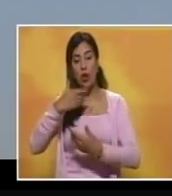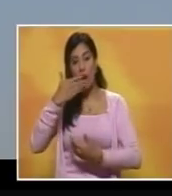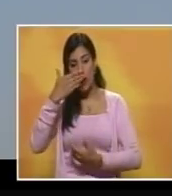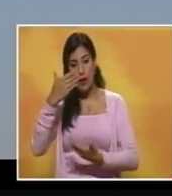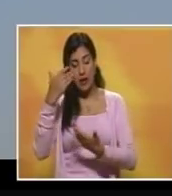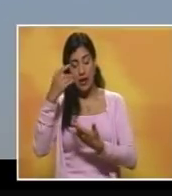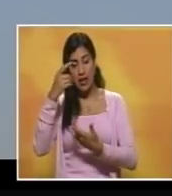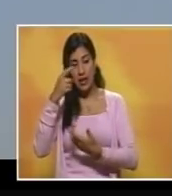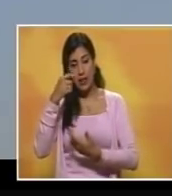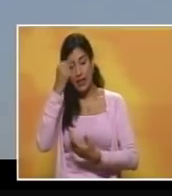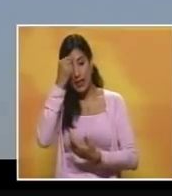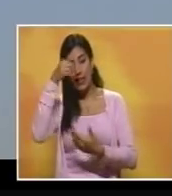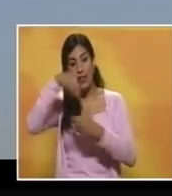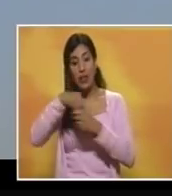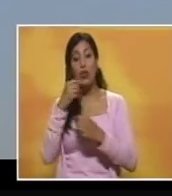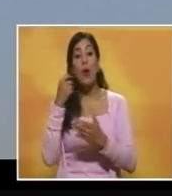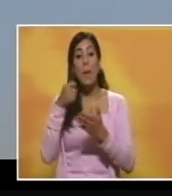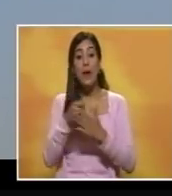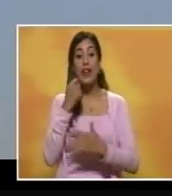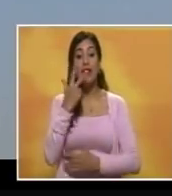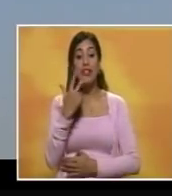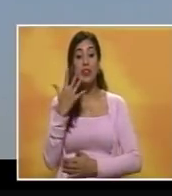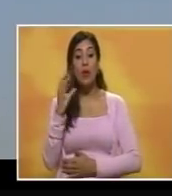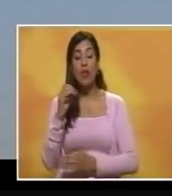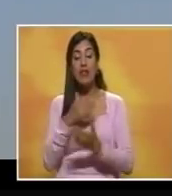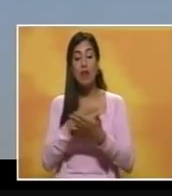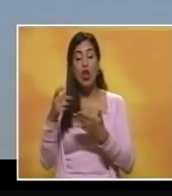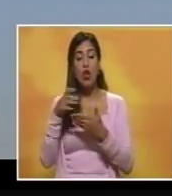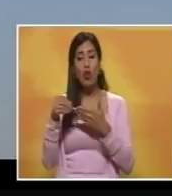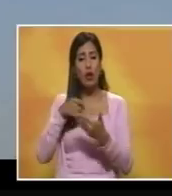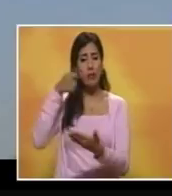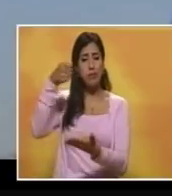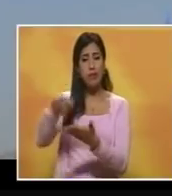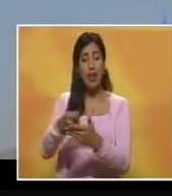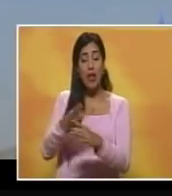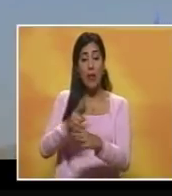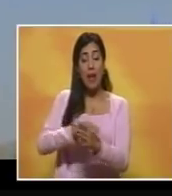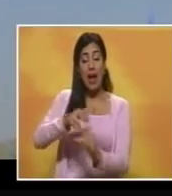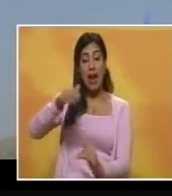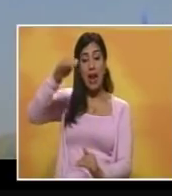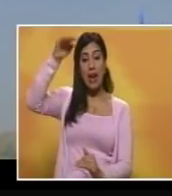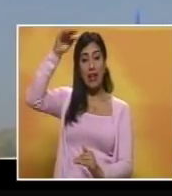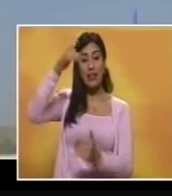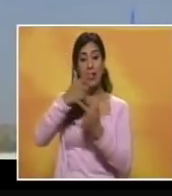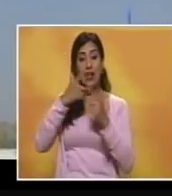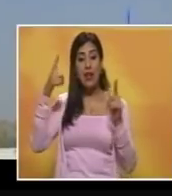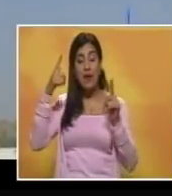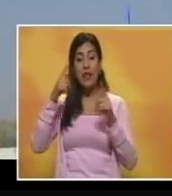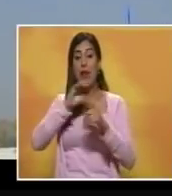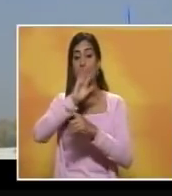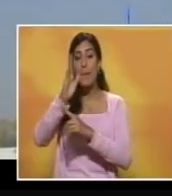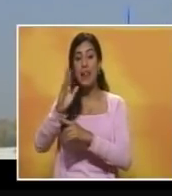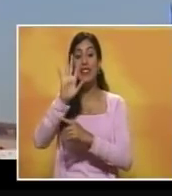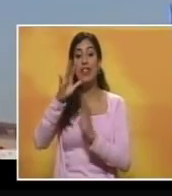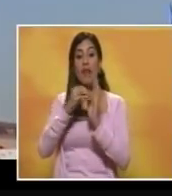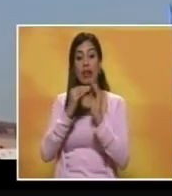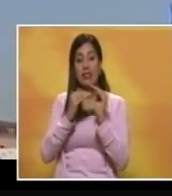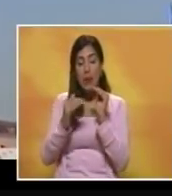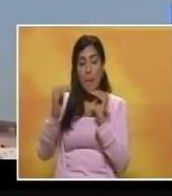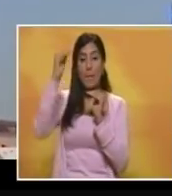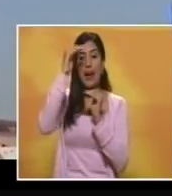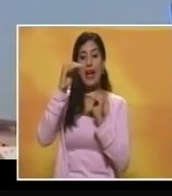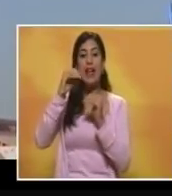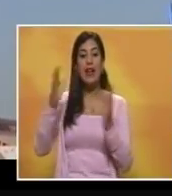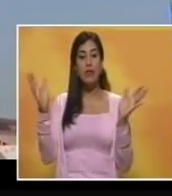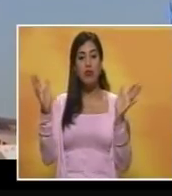Patel. La obra, que costó 350 millones de dólares, es 2 veces más grande que la Estatua de la Libertad y 5 veces mayor que